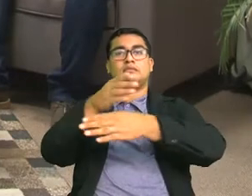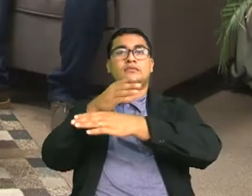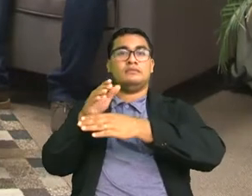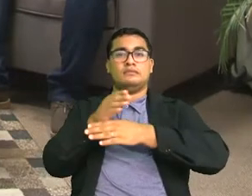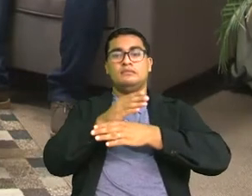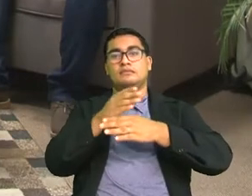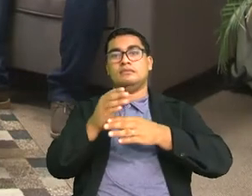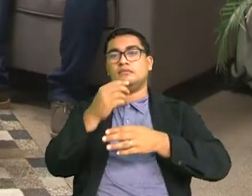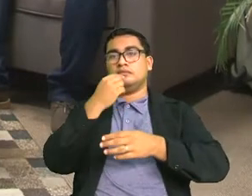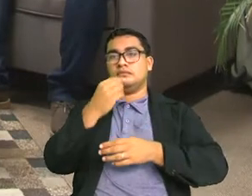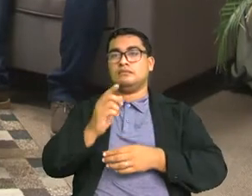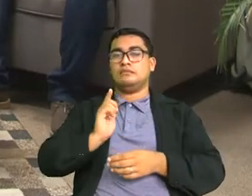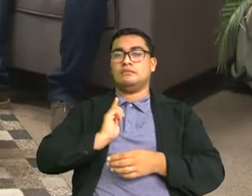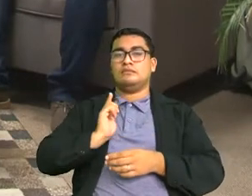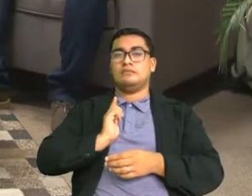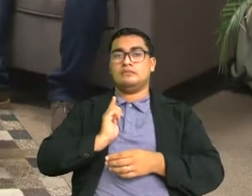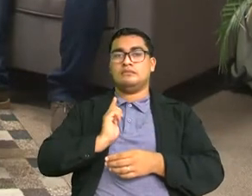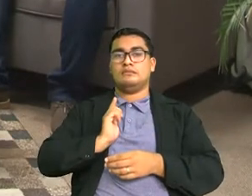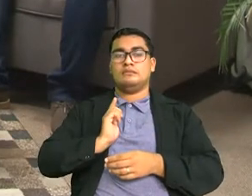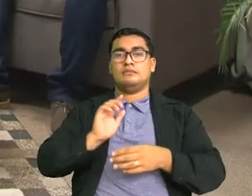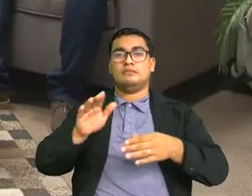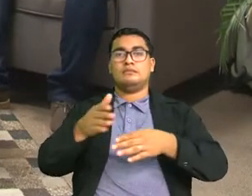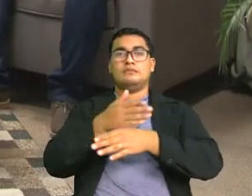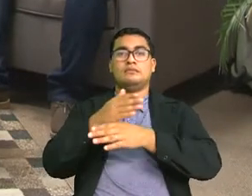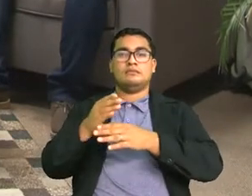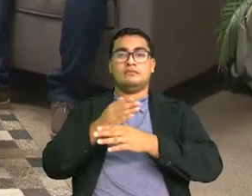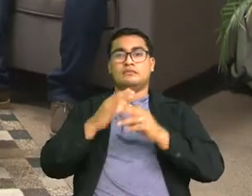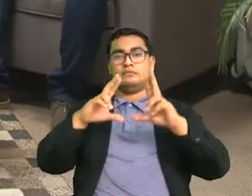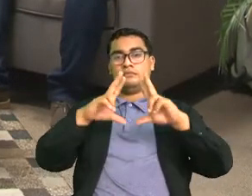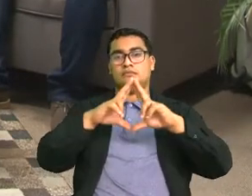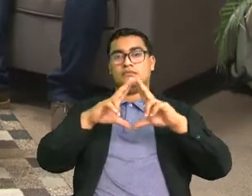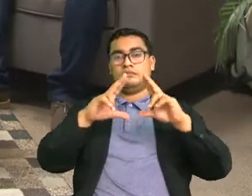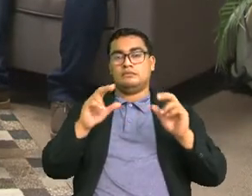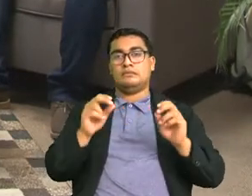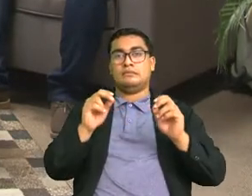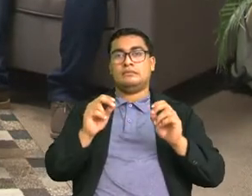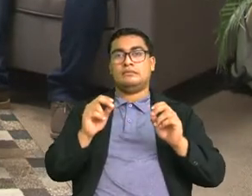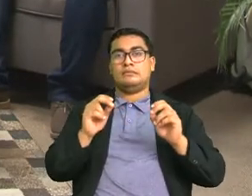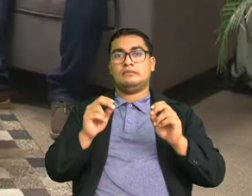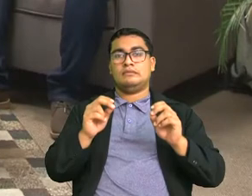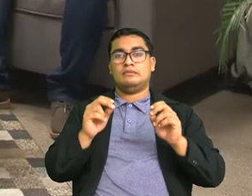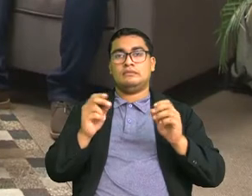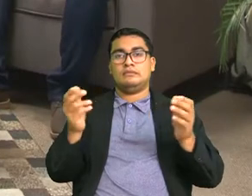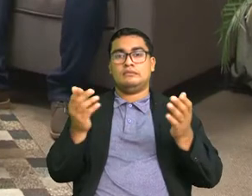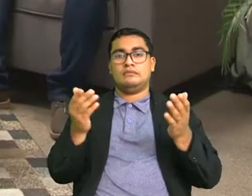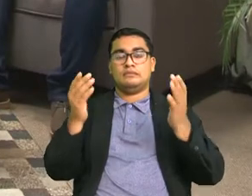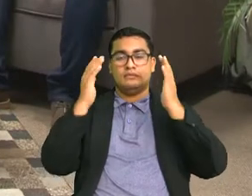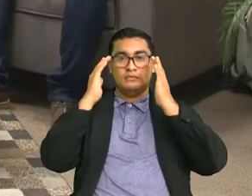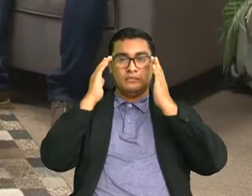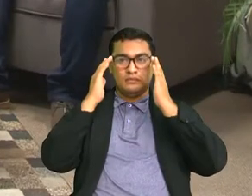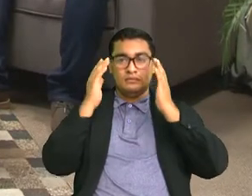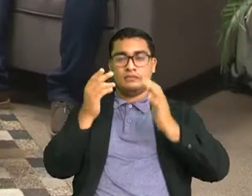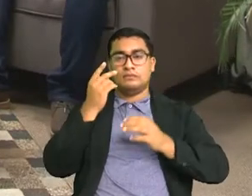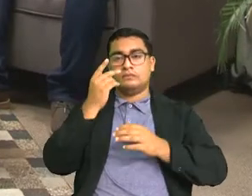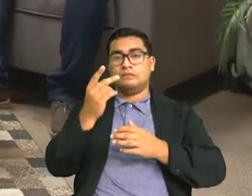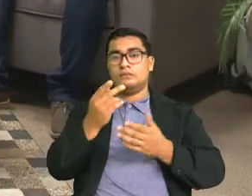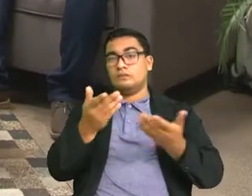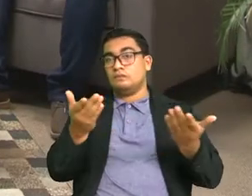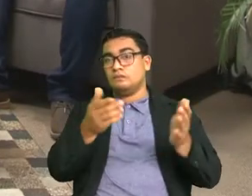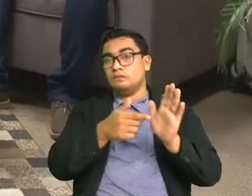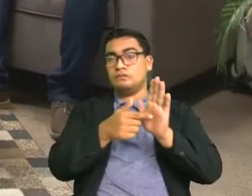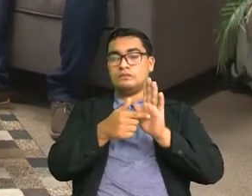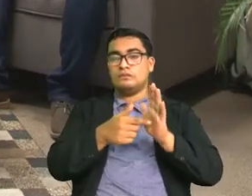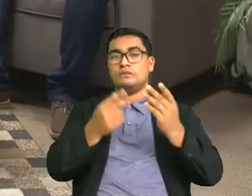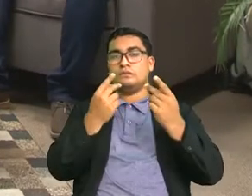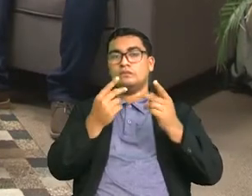que tenemos en disponible en nuestra realidad en nuestro territorio nosotros no lo observo lo vemos mental a nuestra vista pero si en